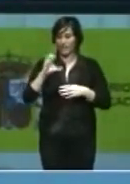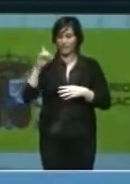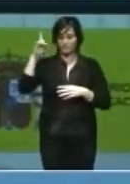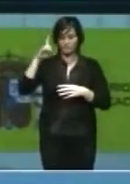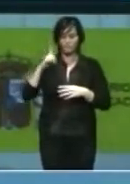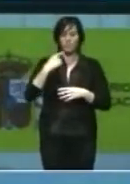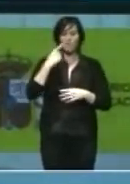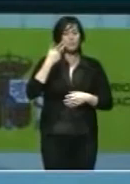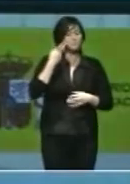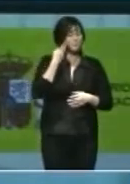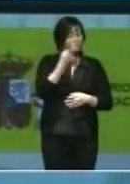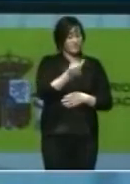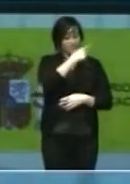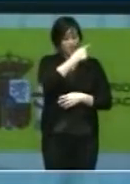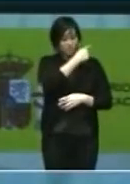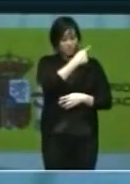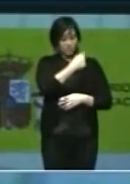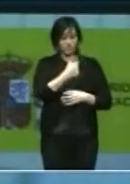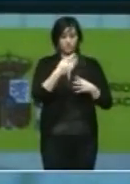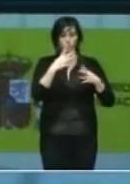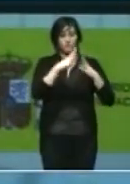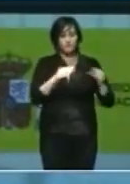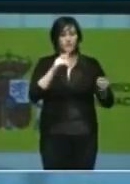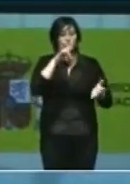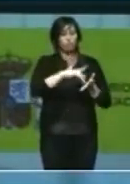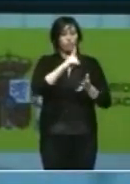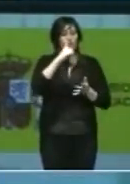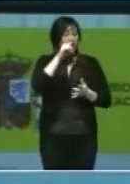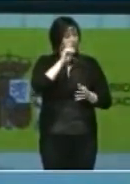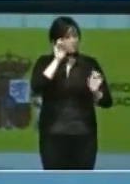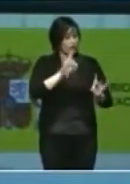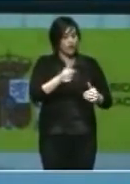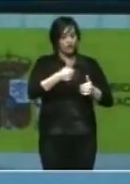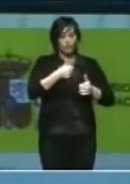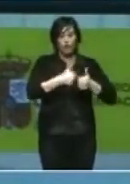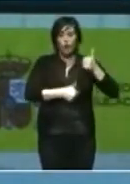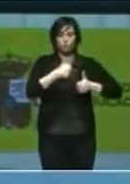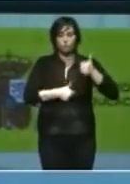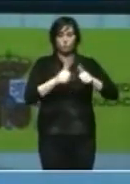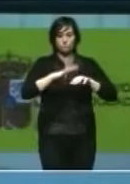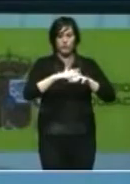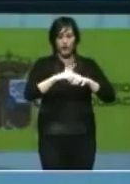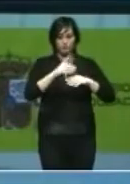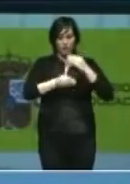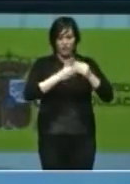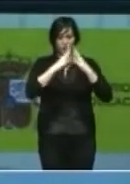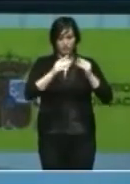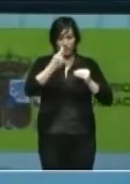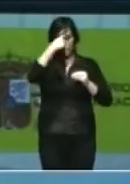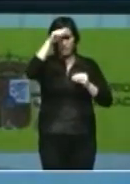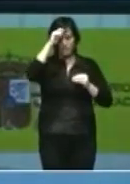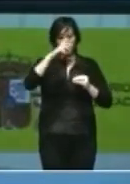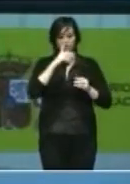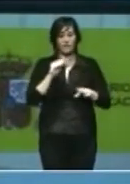Freie Universität, y ese mismo año tiene lugar el concurso para la construcción de la Universidad Libre de Berlín, financiada en parte por